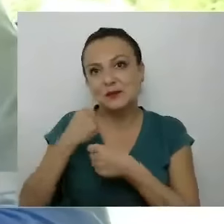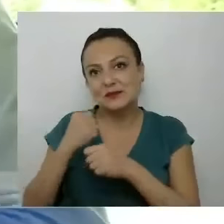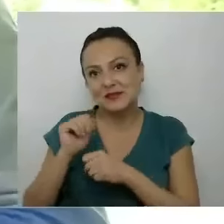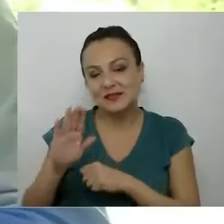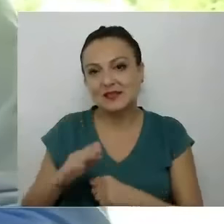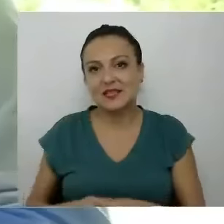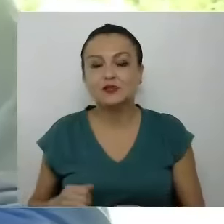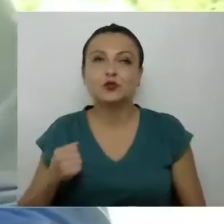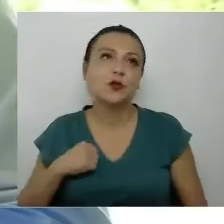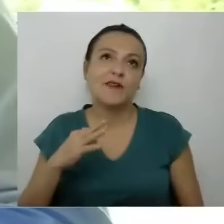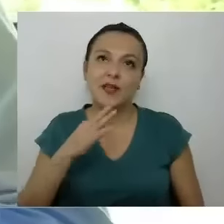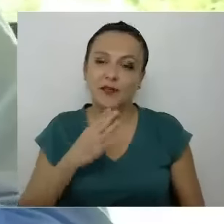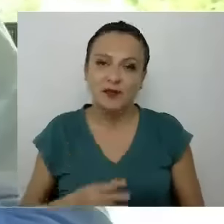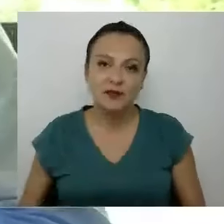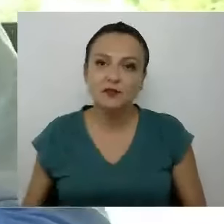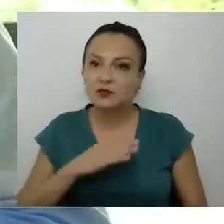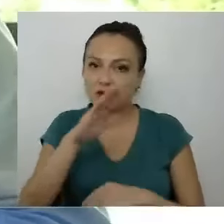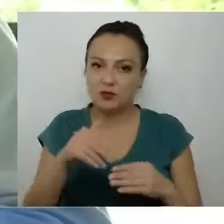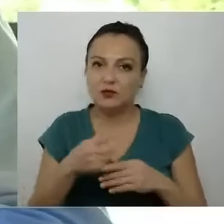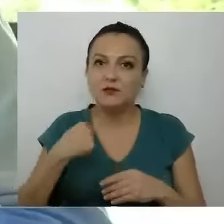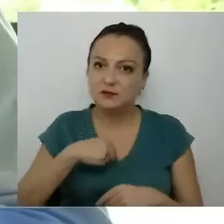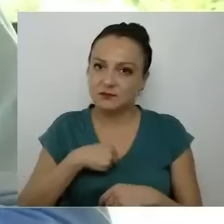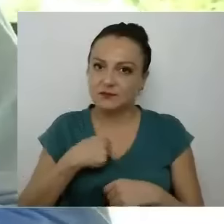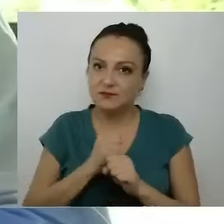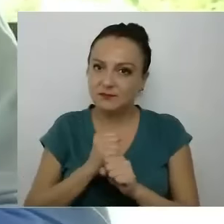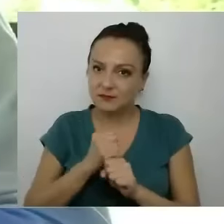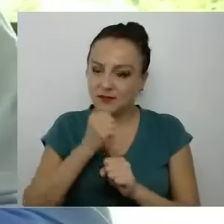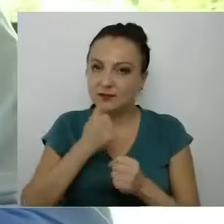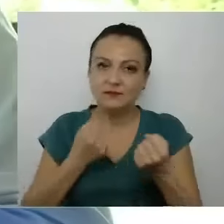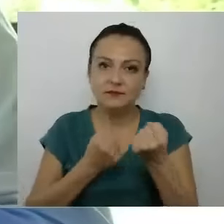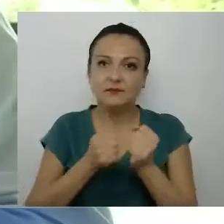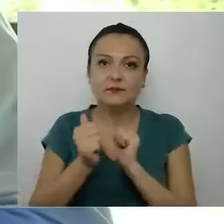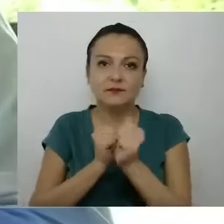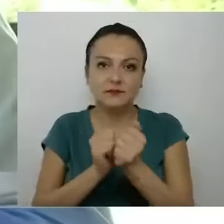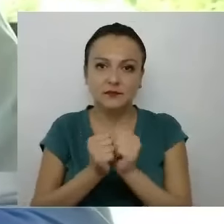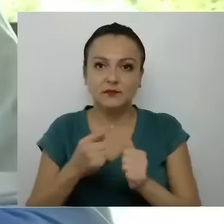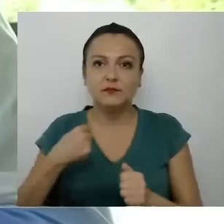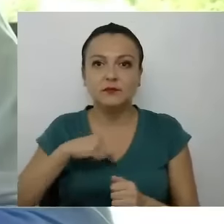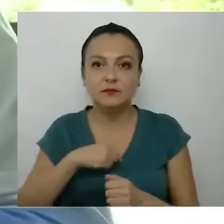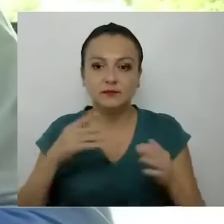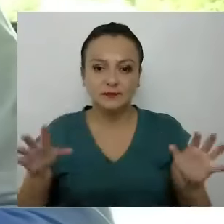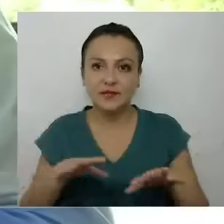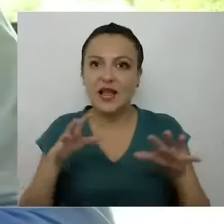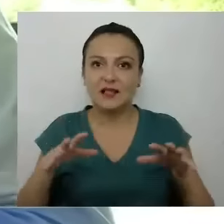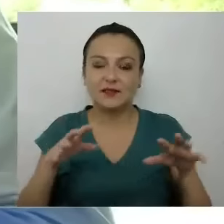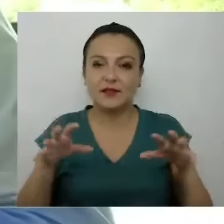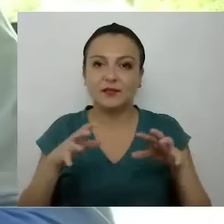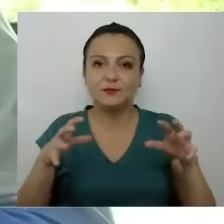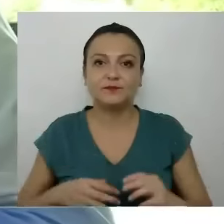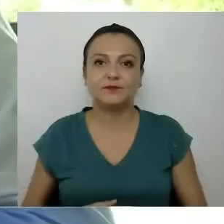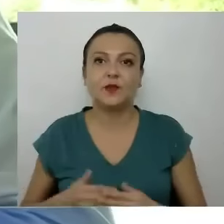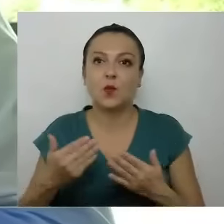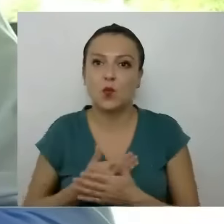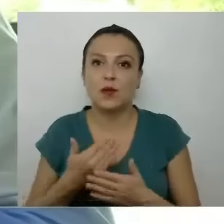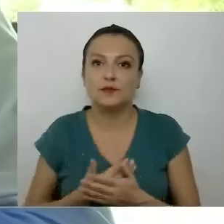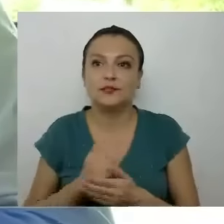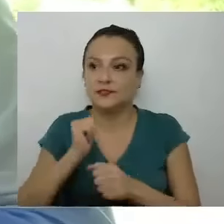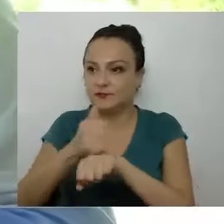Estoy hablando de todo lo que hacemos en favor del deporte. Hemos venido reactivando y renovando